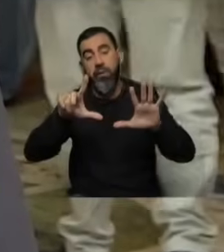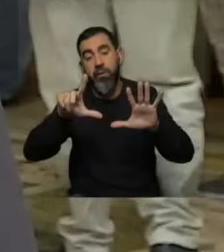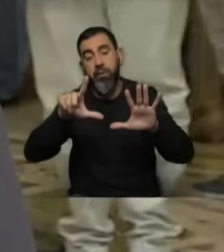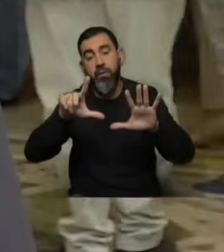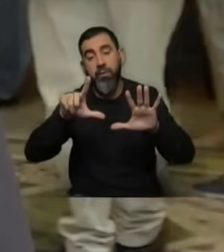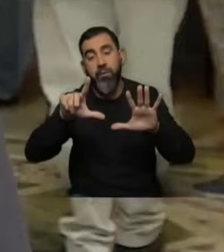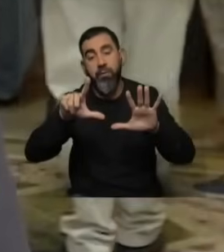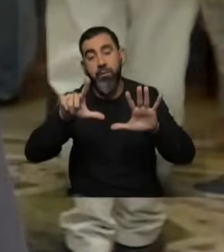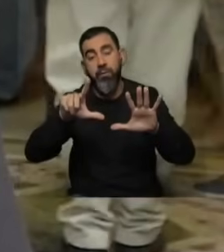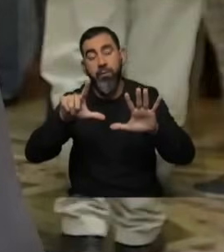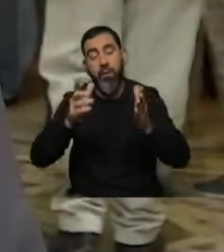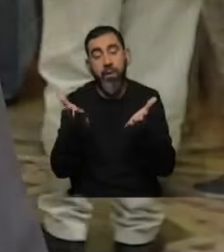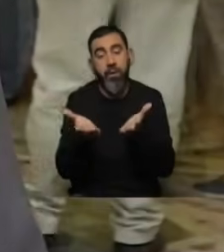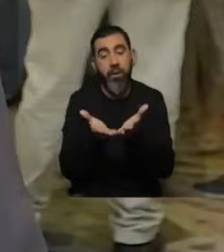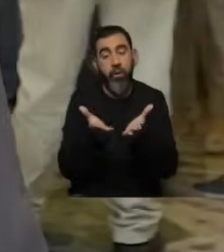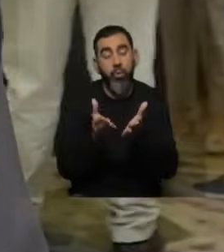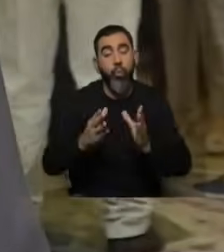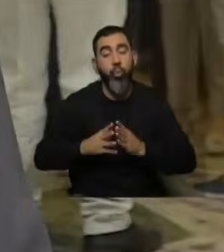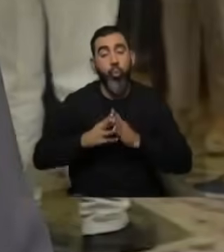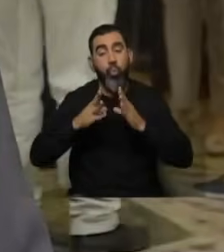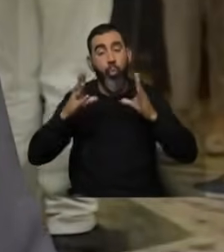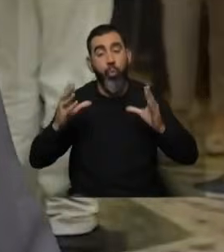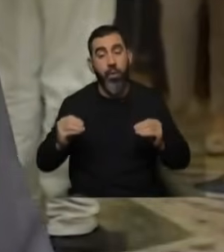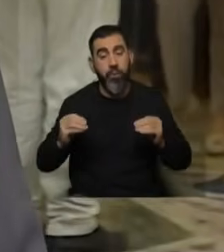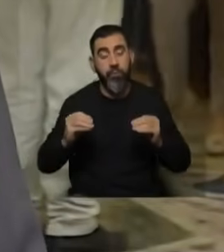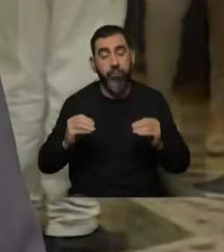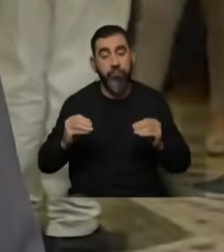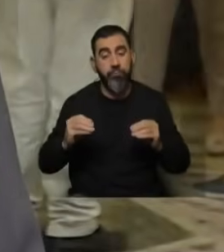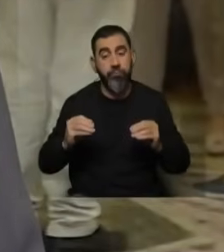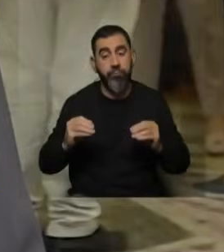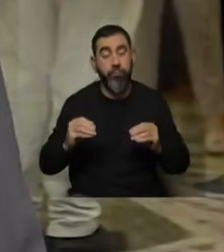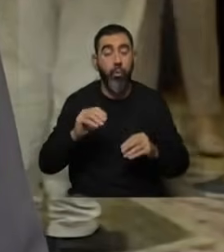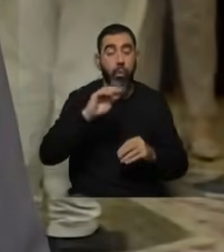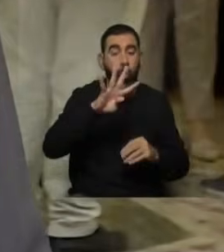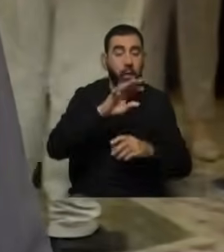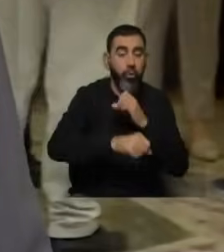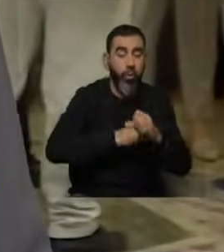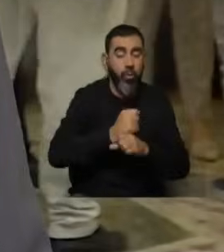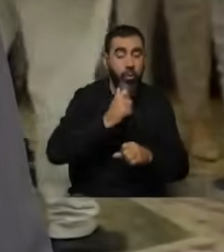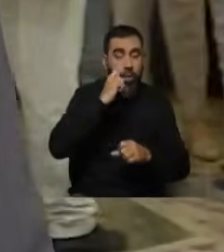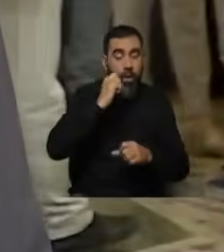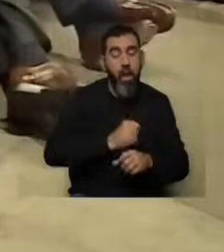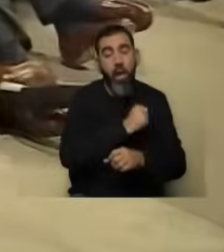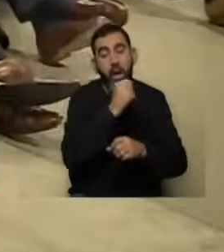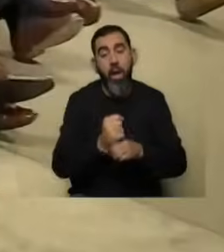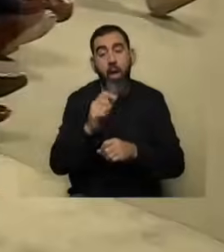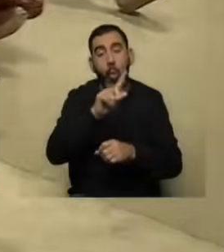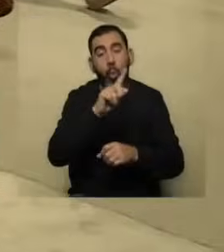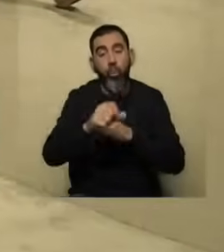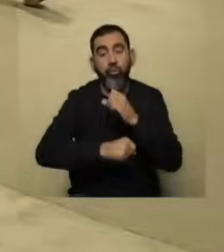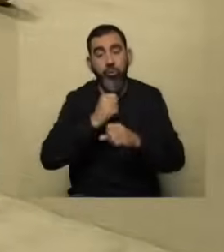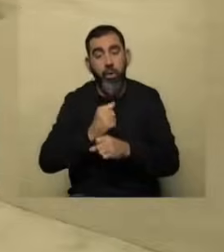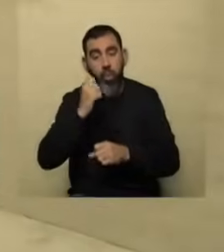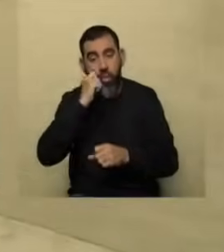317 alumnos escolarizados entre los 4 años y los 11